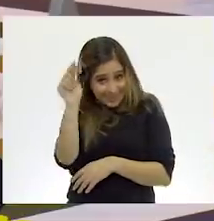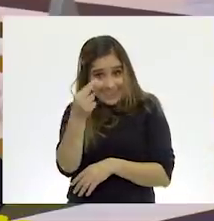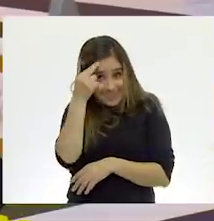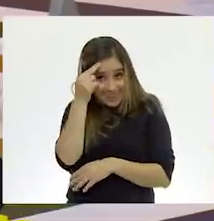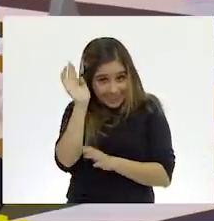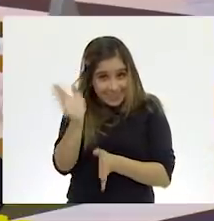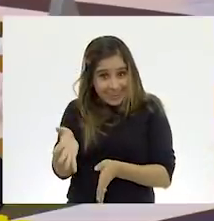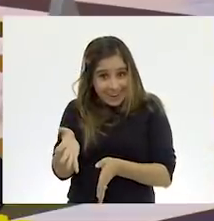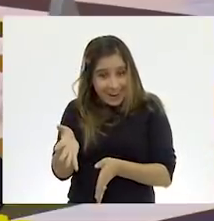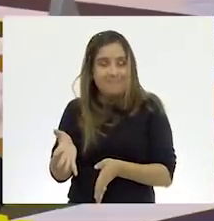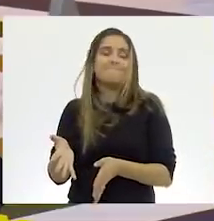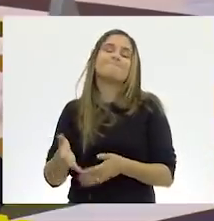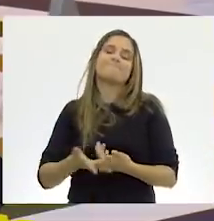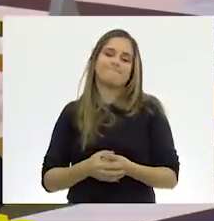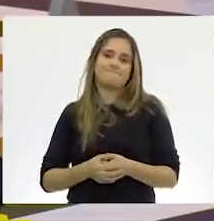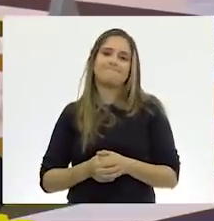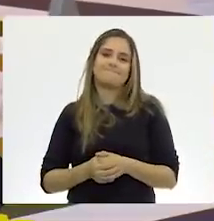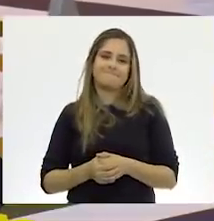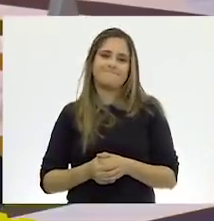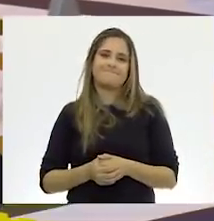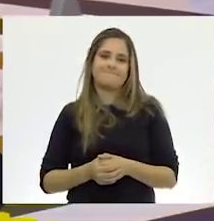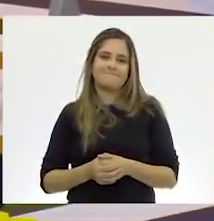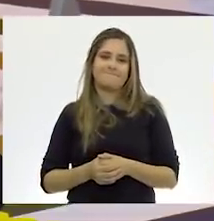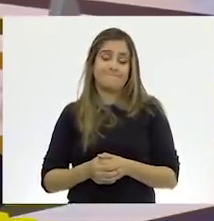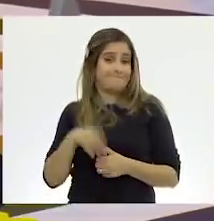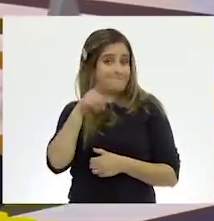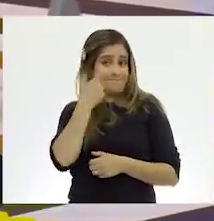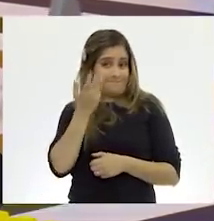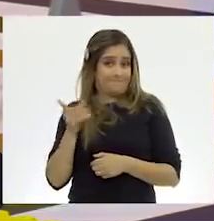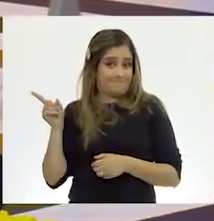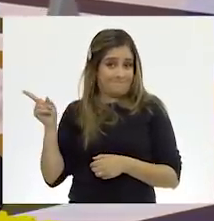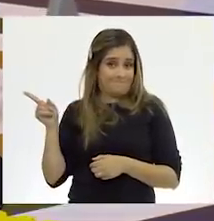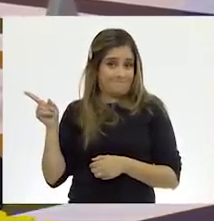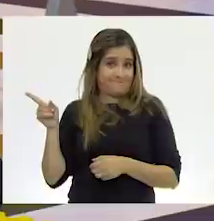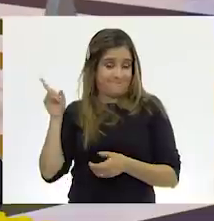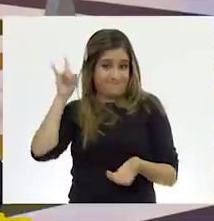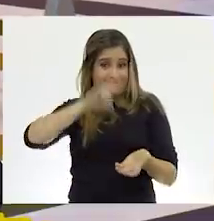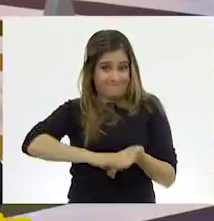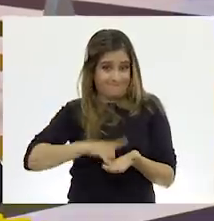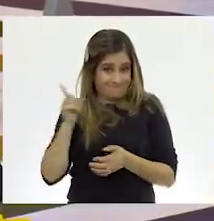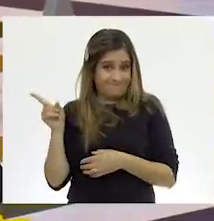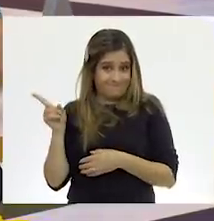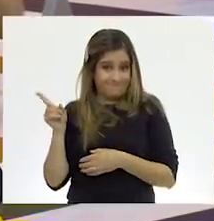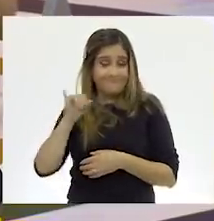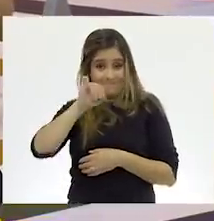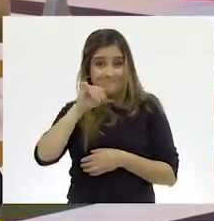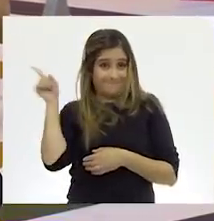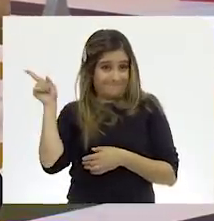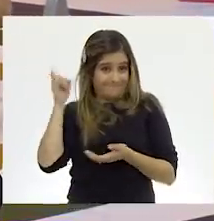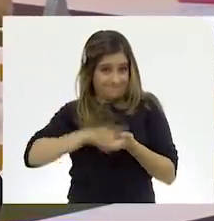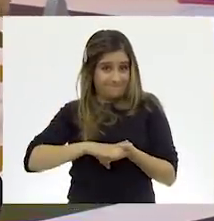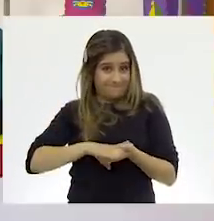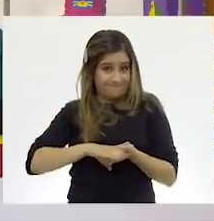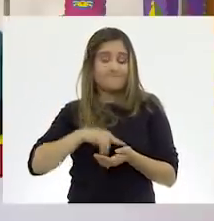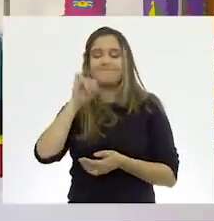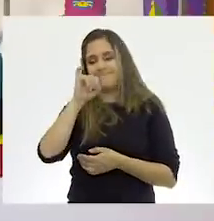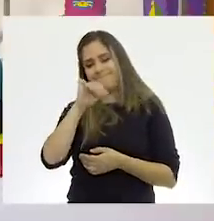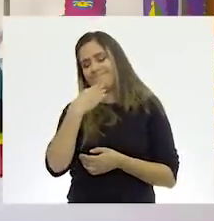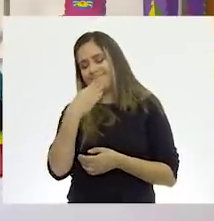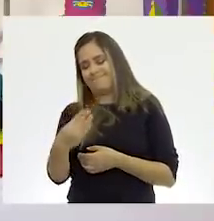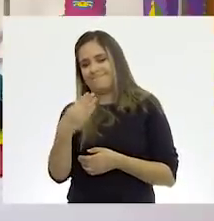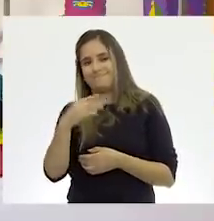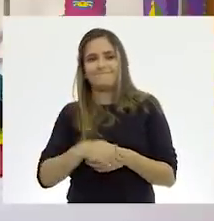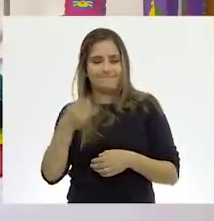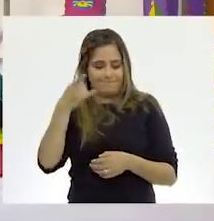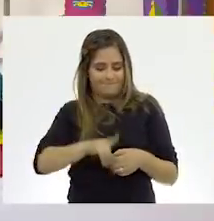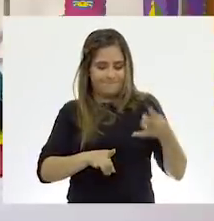Exacto. ¿Qué? ¿Te gusta esta? ¿Le pegamos esta? ¿También esta? Muy bien, vamos a